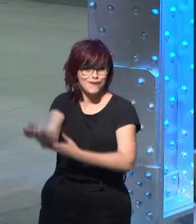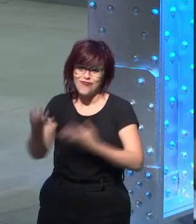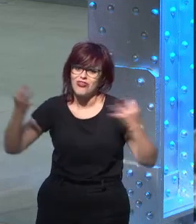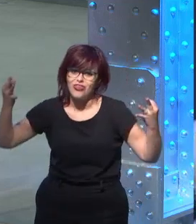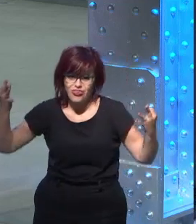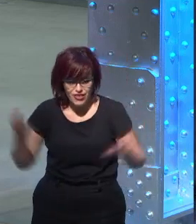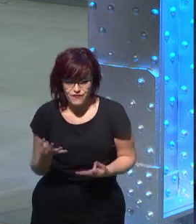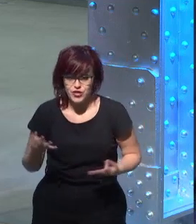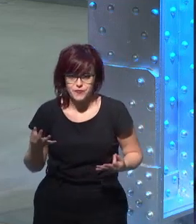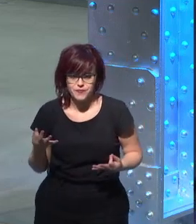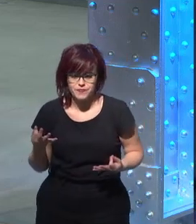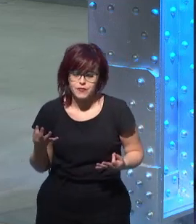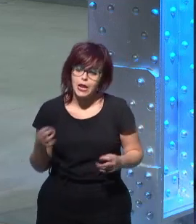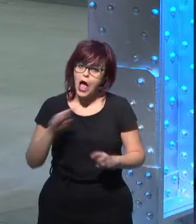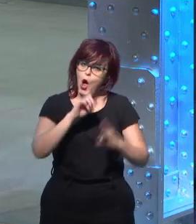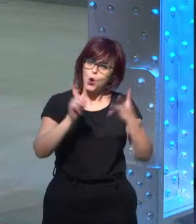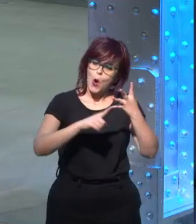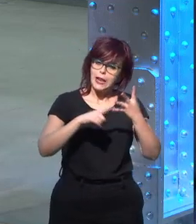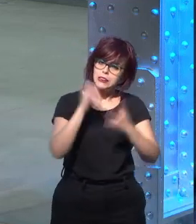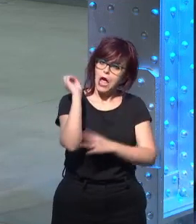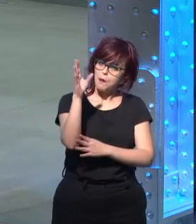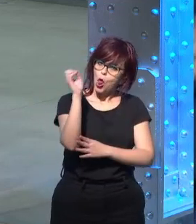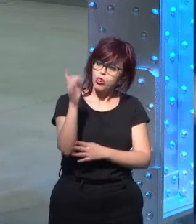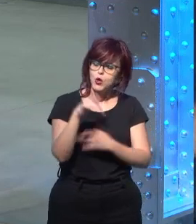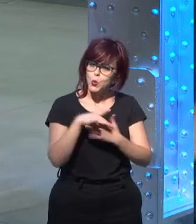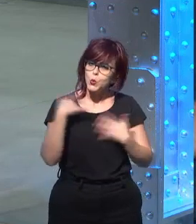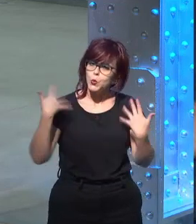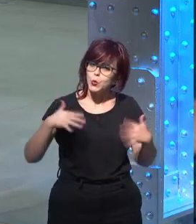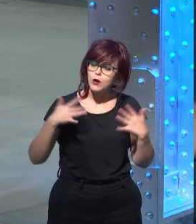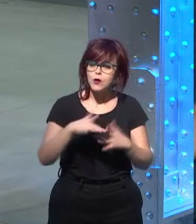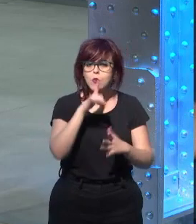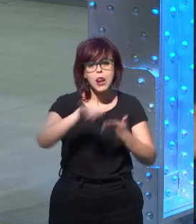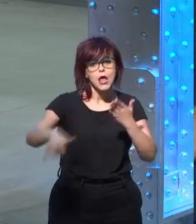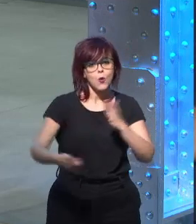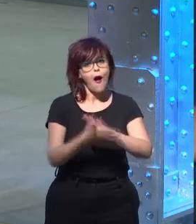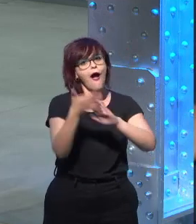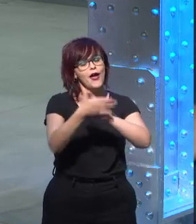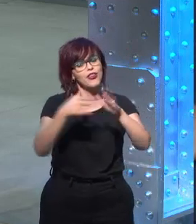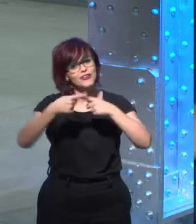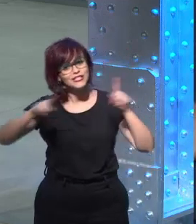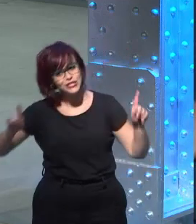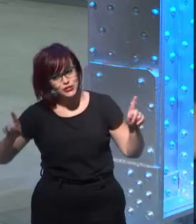ponencia, densa, hasta con un lenguaje distinto,